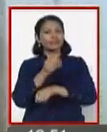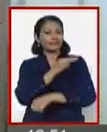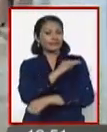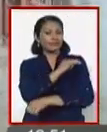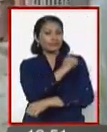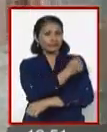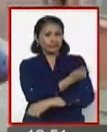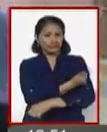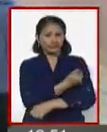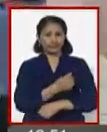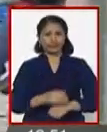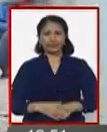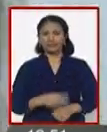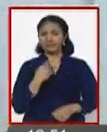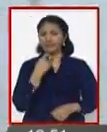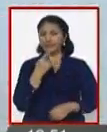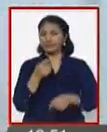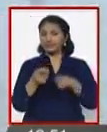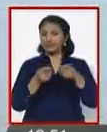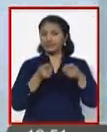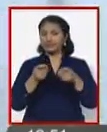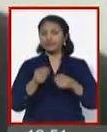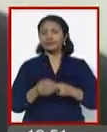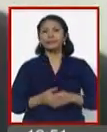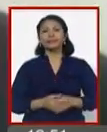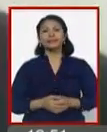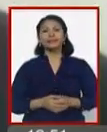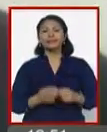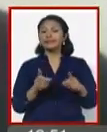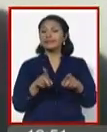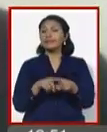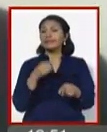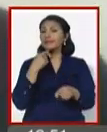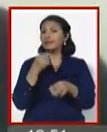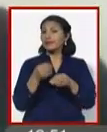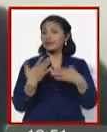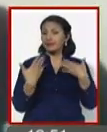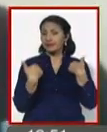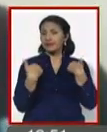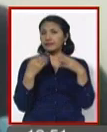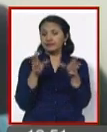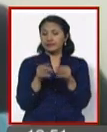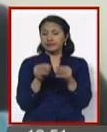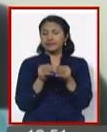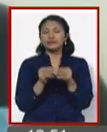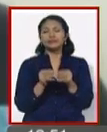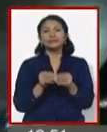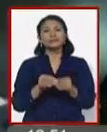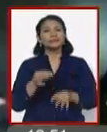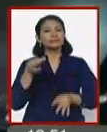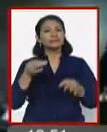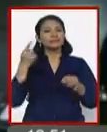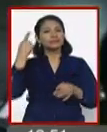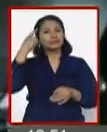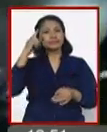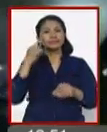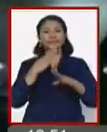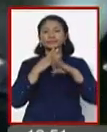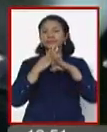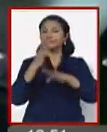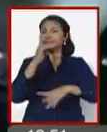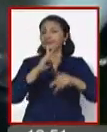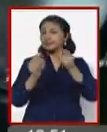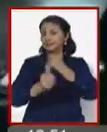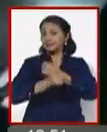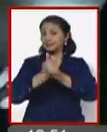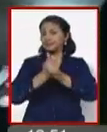autoridades judiciales. Así lo manifestó el director de régimen penitenciario, quien además recalcó que se sostendrán reuniones con el órgano judicial para tratar de evitar que